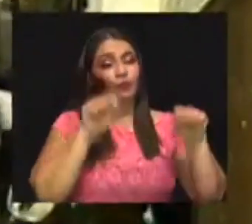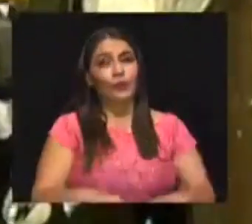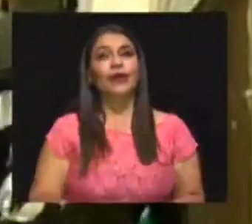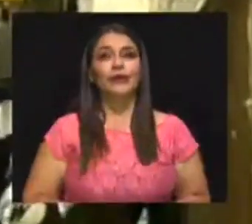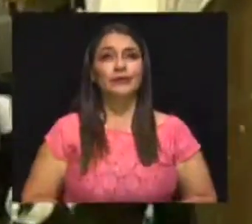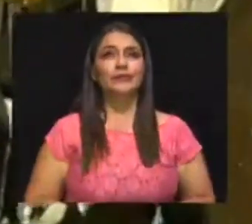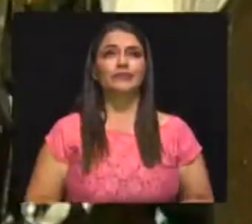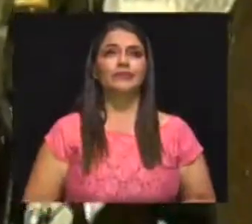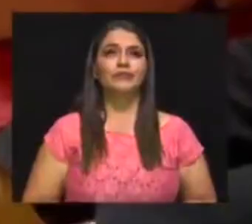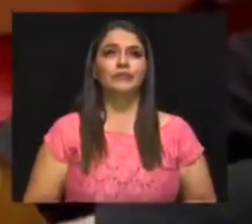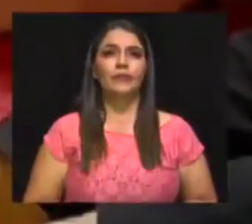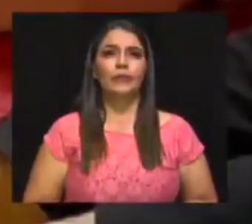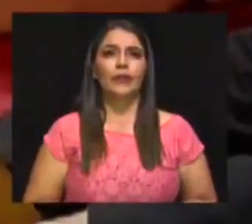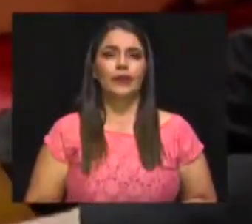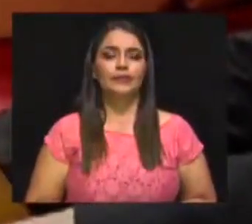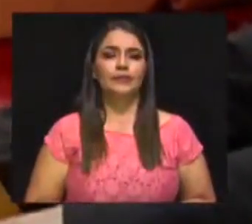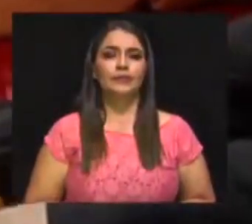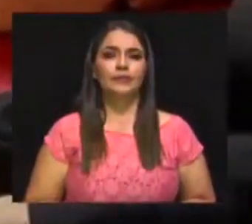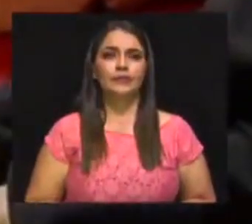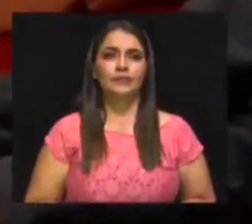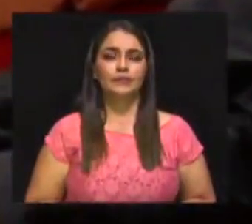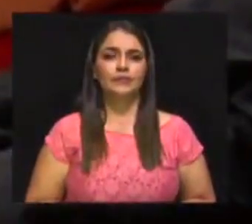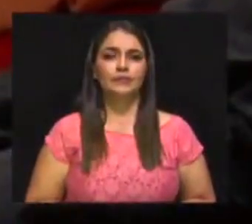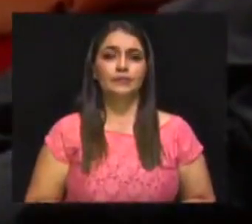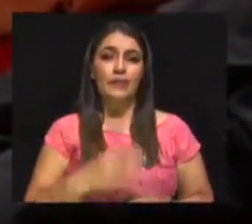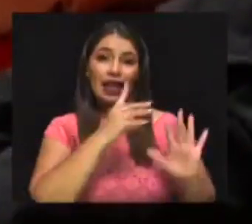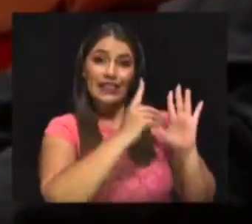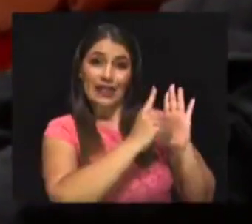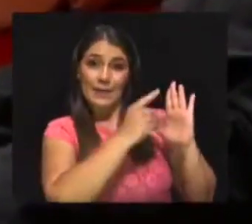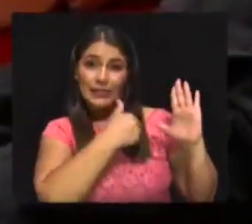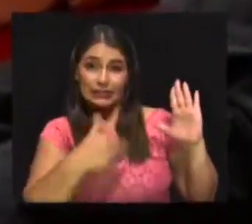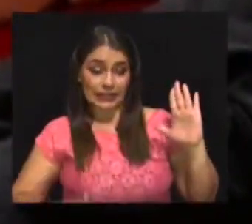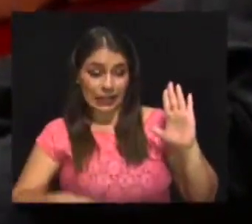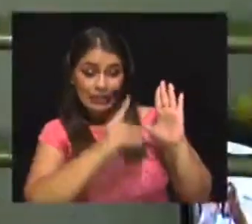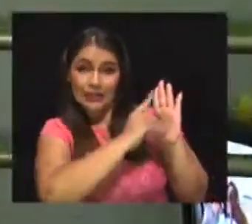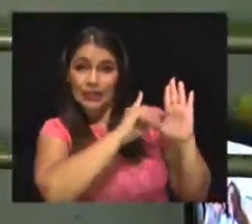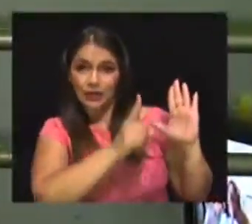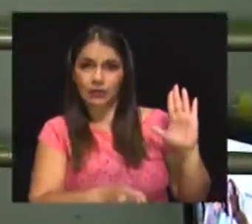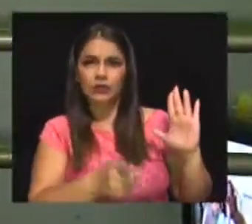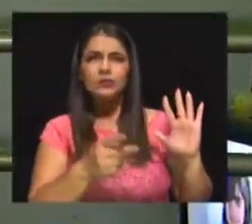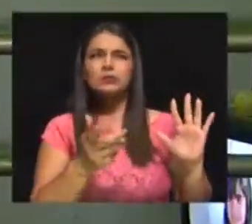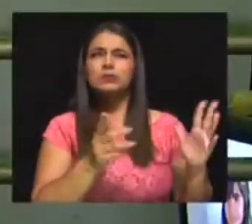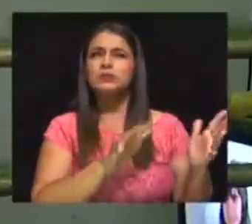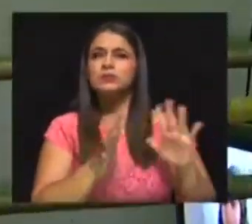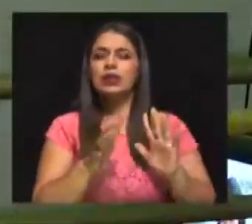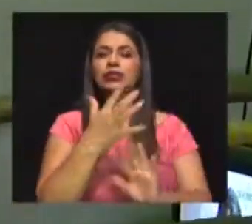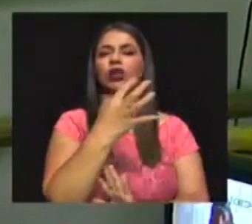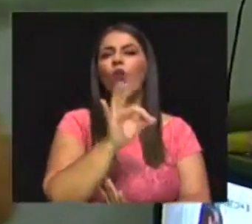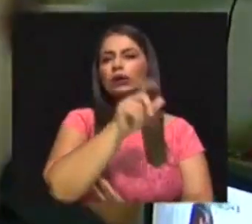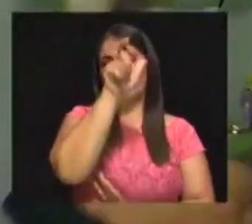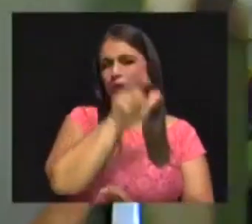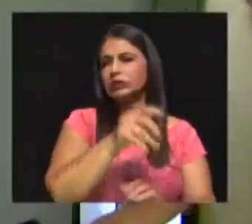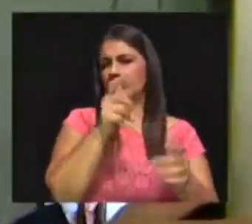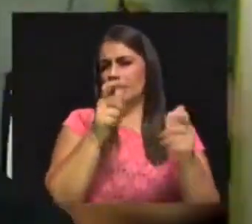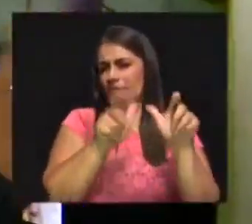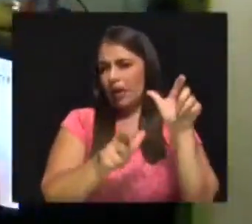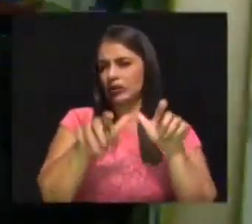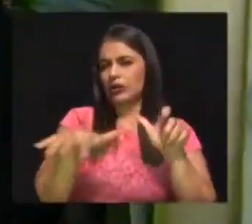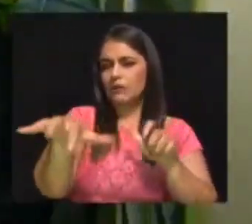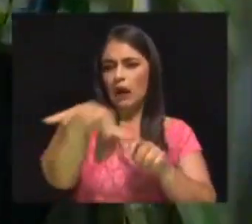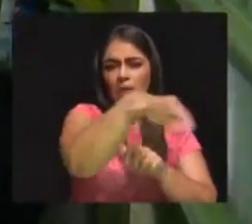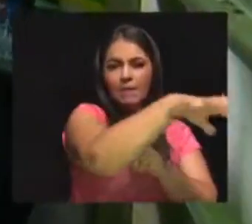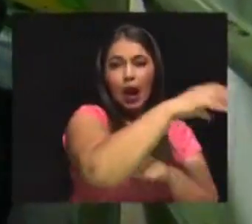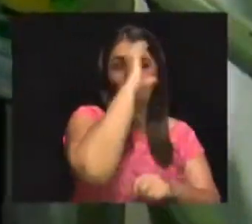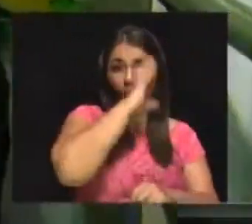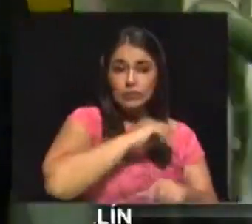La cifra de personas que podría quedar en libertad por el decreto nacional es cercana al 50% del total de los reclusos que hay en las